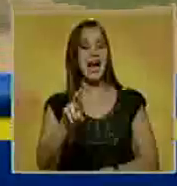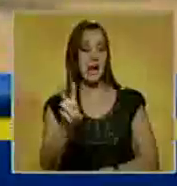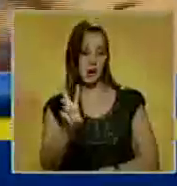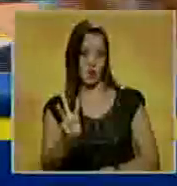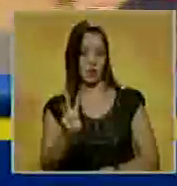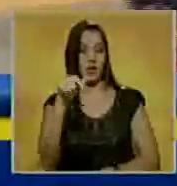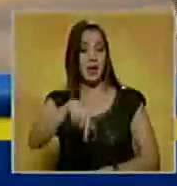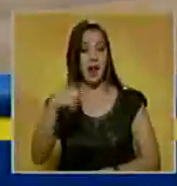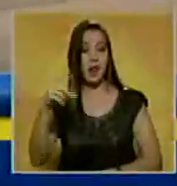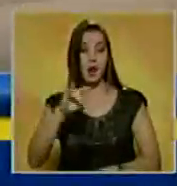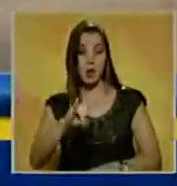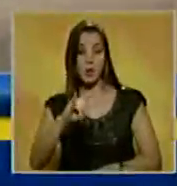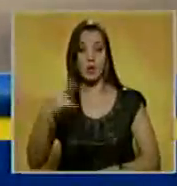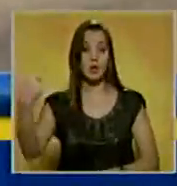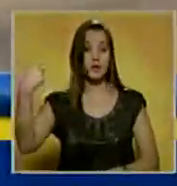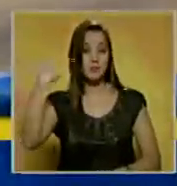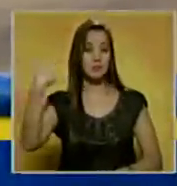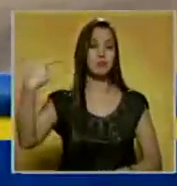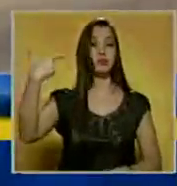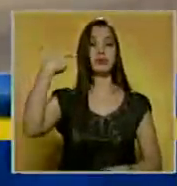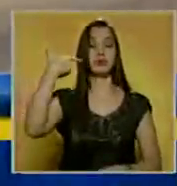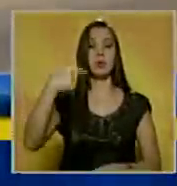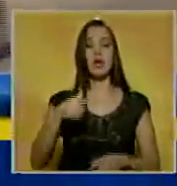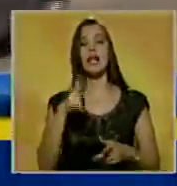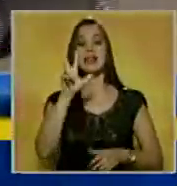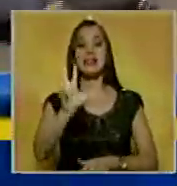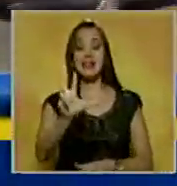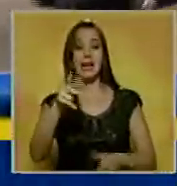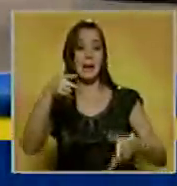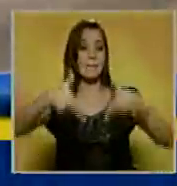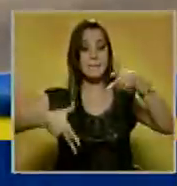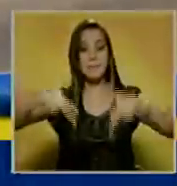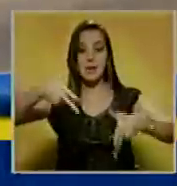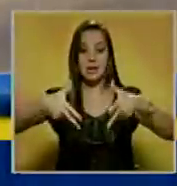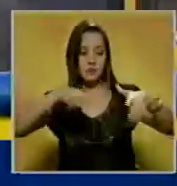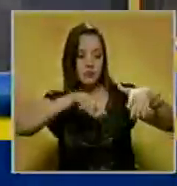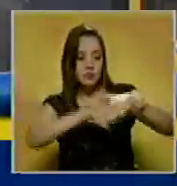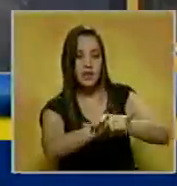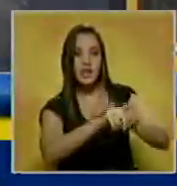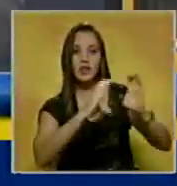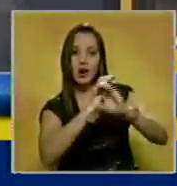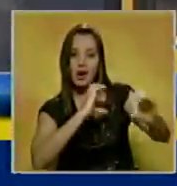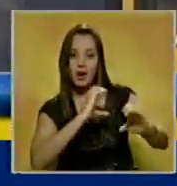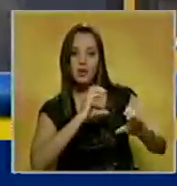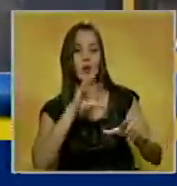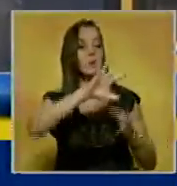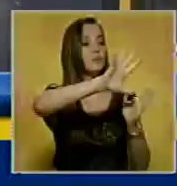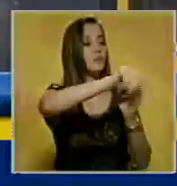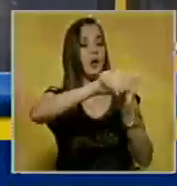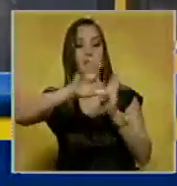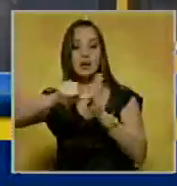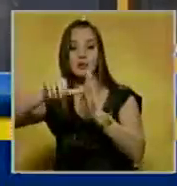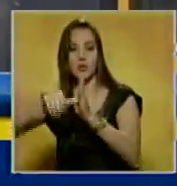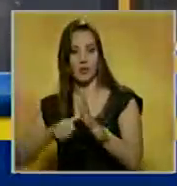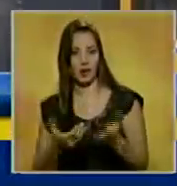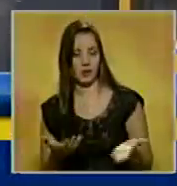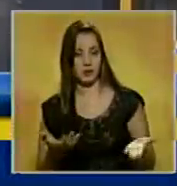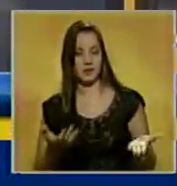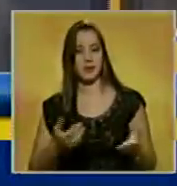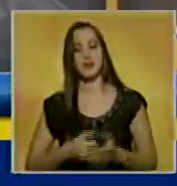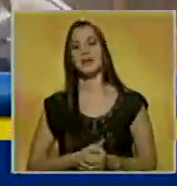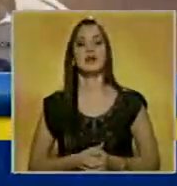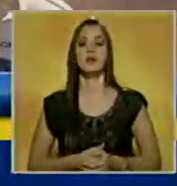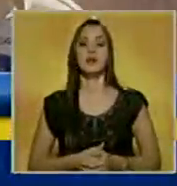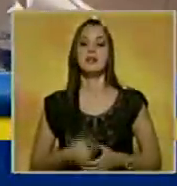quien este lunes recibió un disparo en la cara por parte de tres delincuentes que abordaron su unidad para robar a los pasajeros.